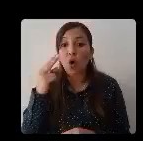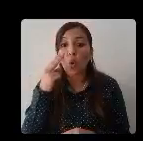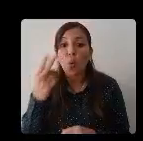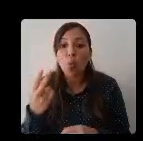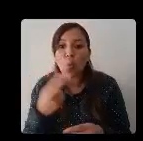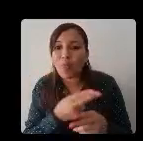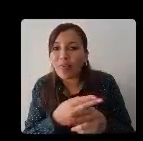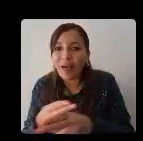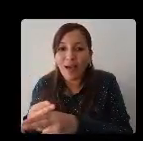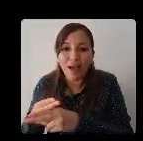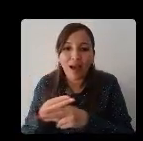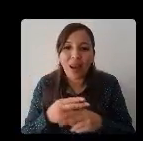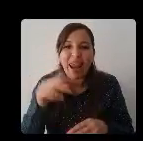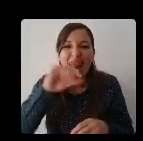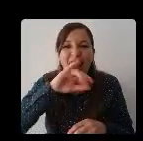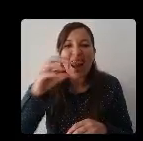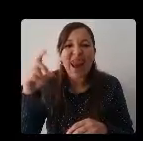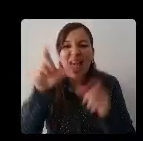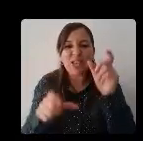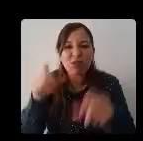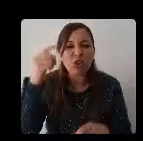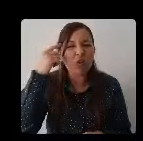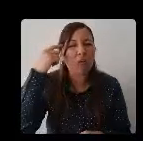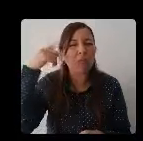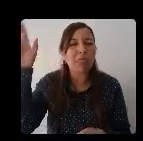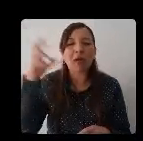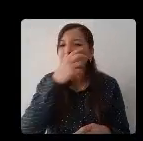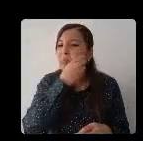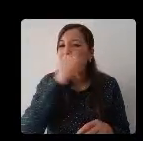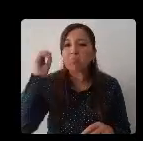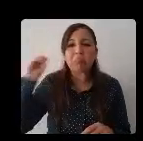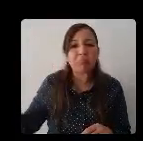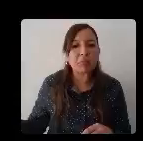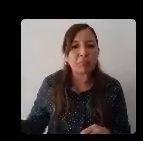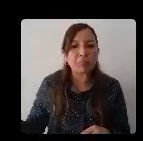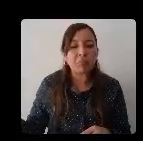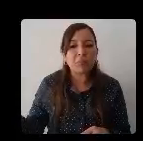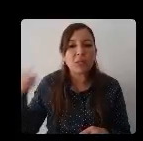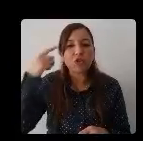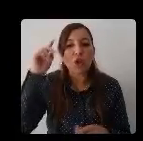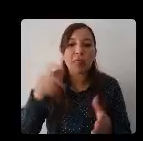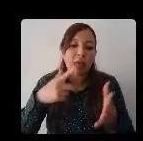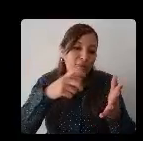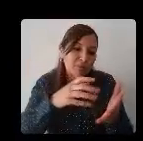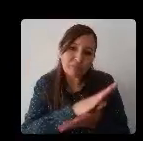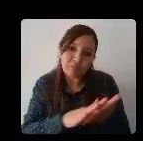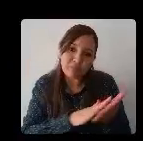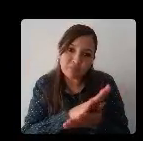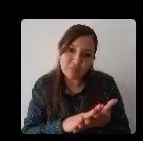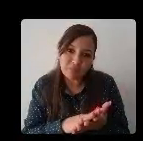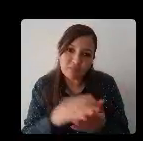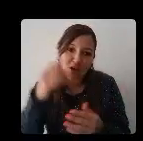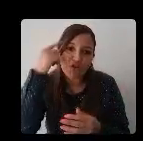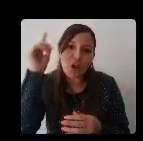ninguna, no, le digo. Pero hay mucha gente que viene, pues, y esa gente no sabe cómo viene, con ese virus o, y mejor,